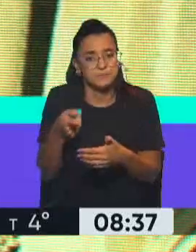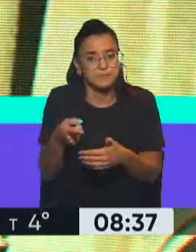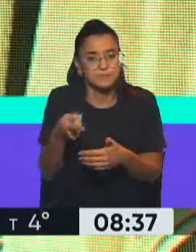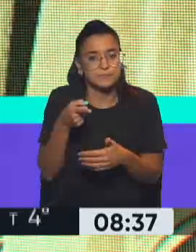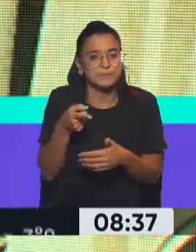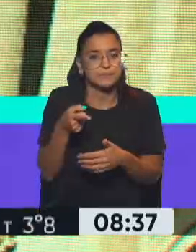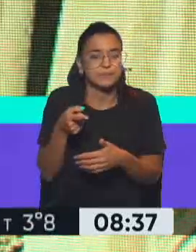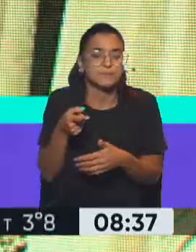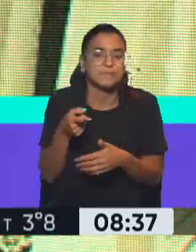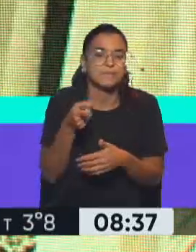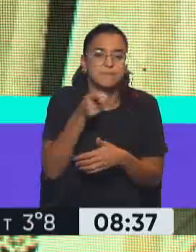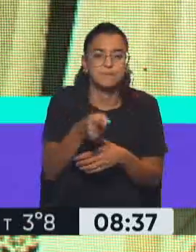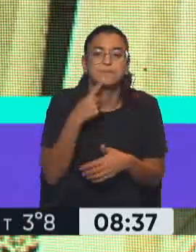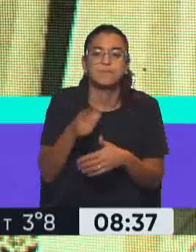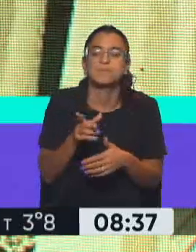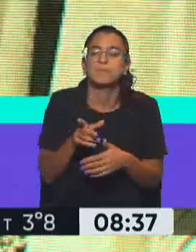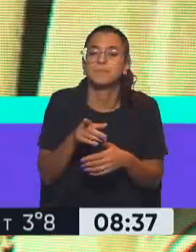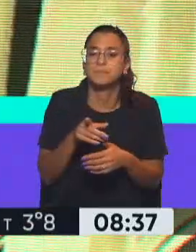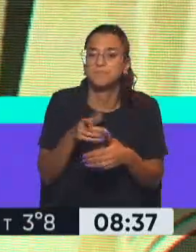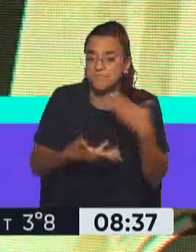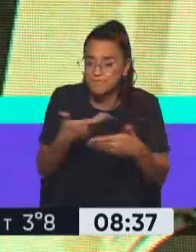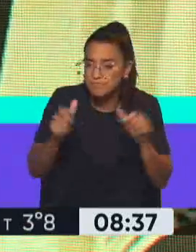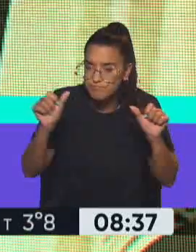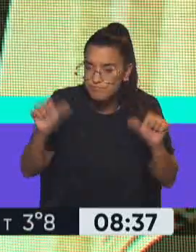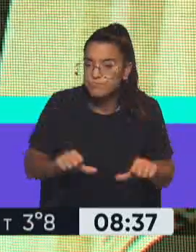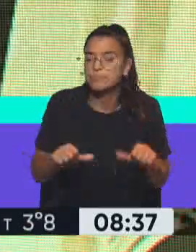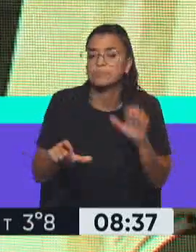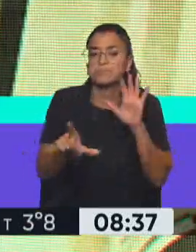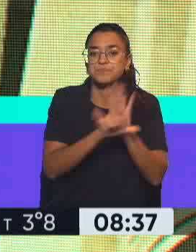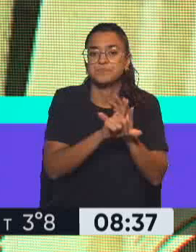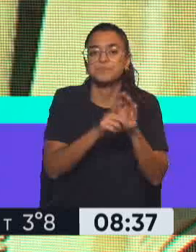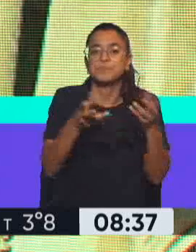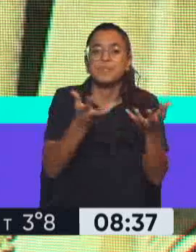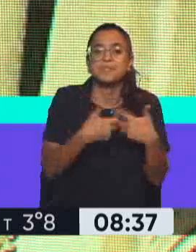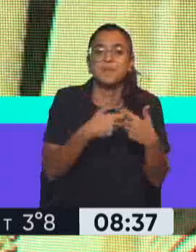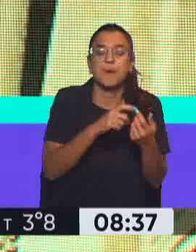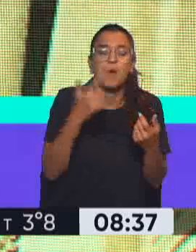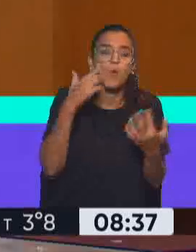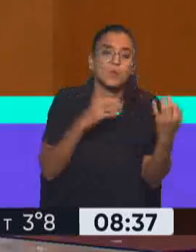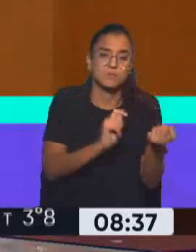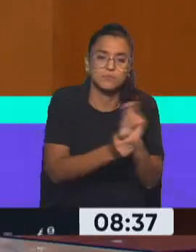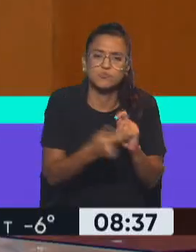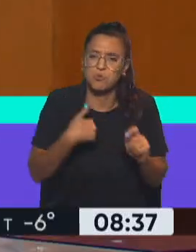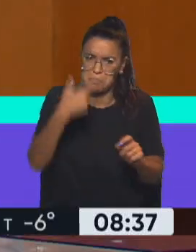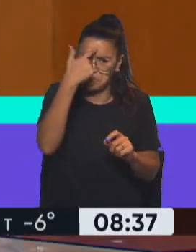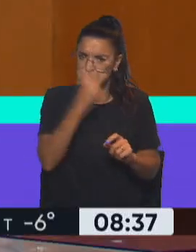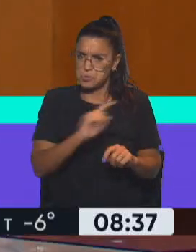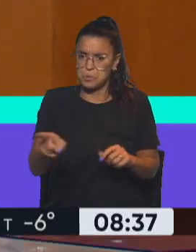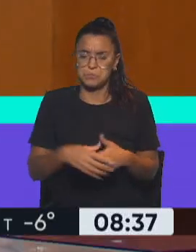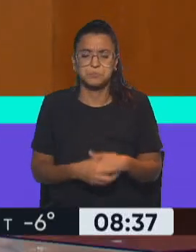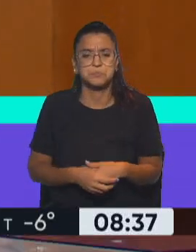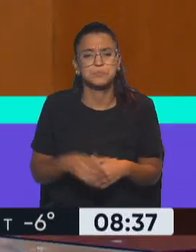tantas veces mencionada pero sin aplicación ni avance de reforma del sistema judicial en la argentina lo veo muy lejos una cosa de la otra